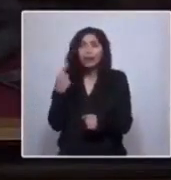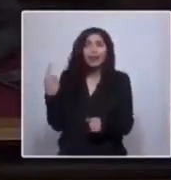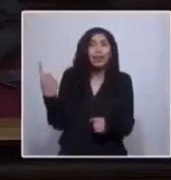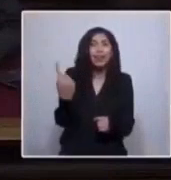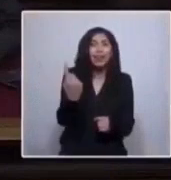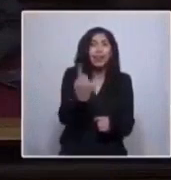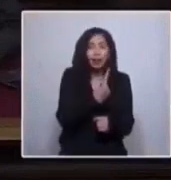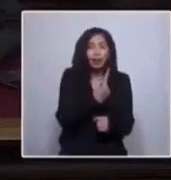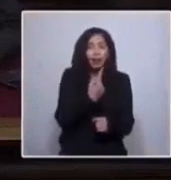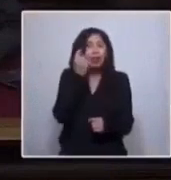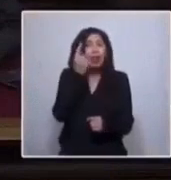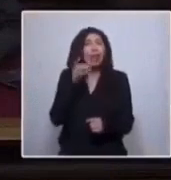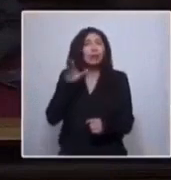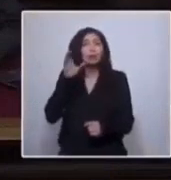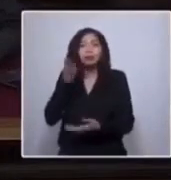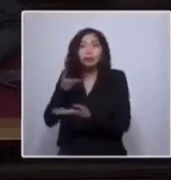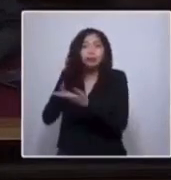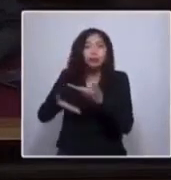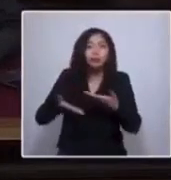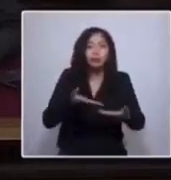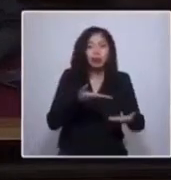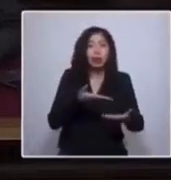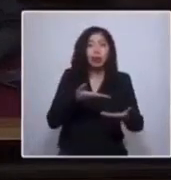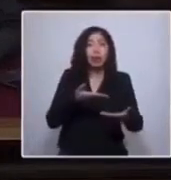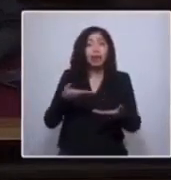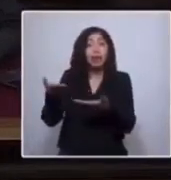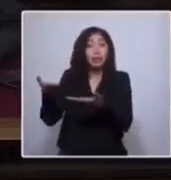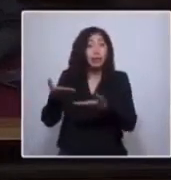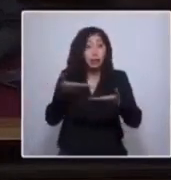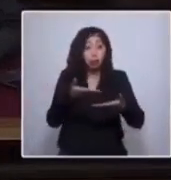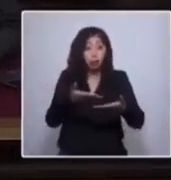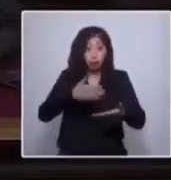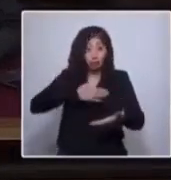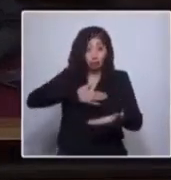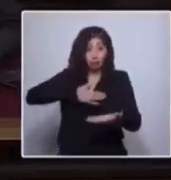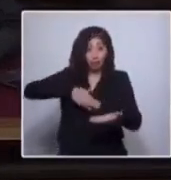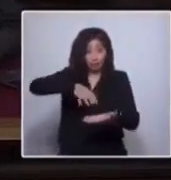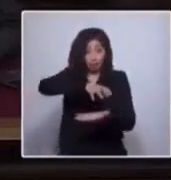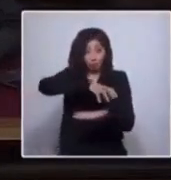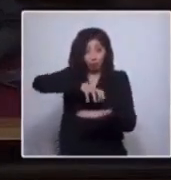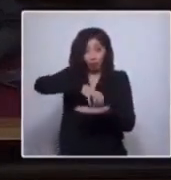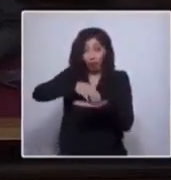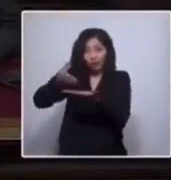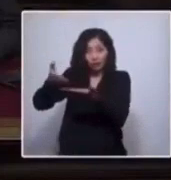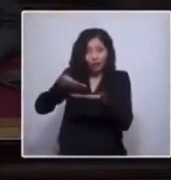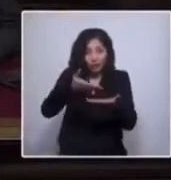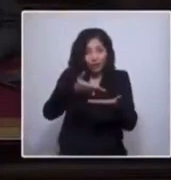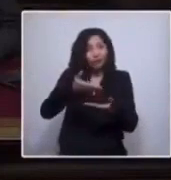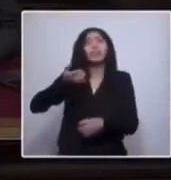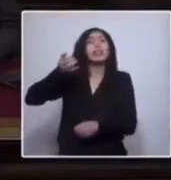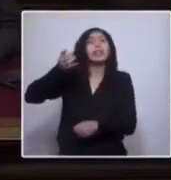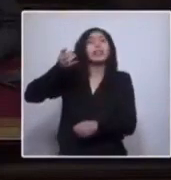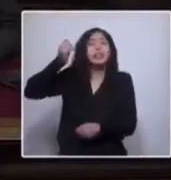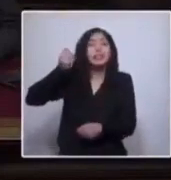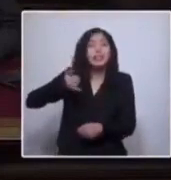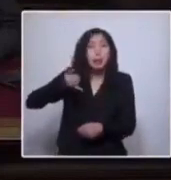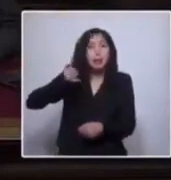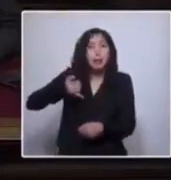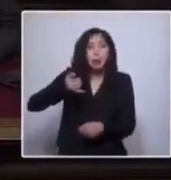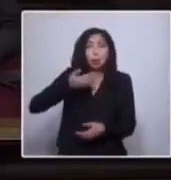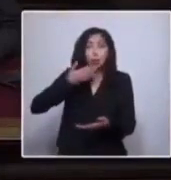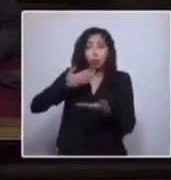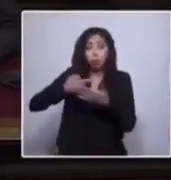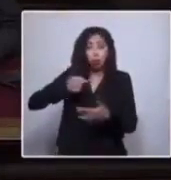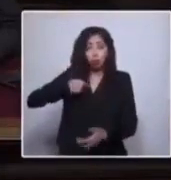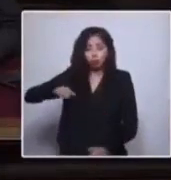hacen criticando esta supuesta falta de organización. Yo quiero recordar que hay ministerios recientes, como el de